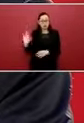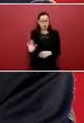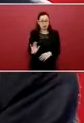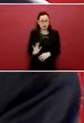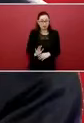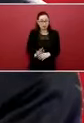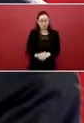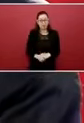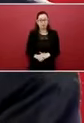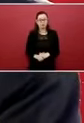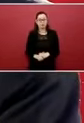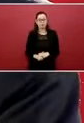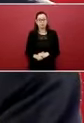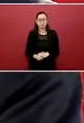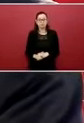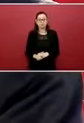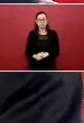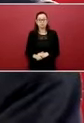Fue